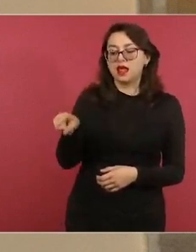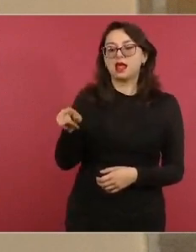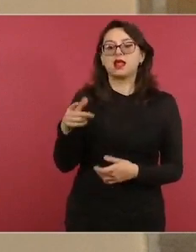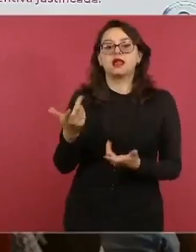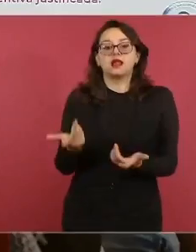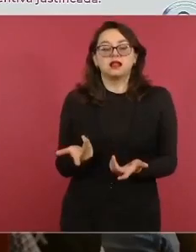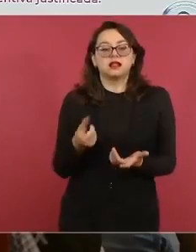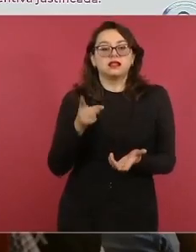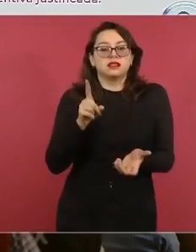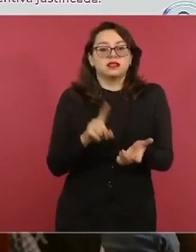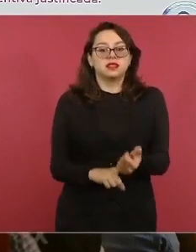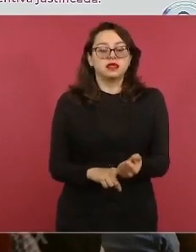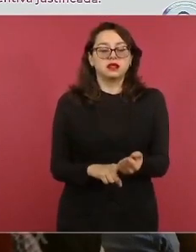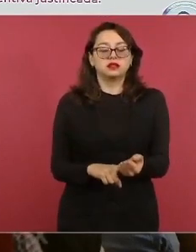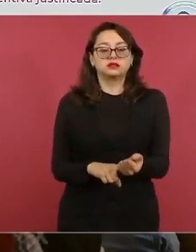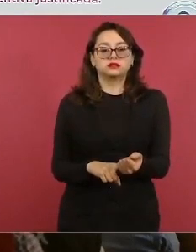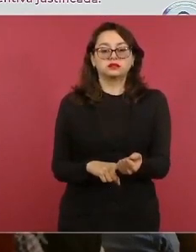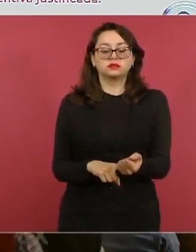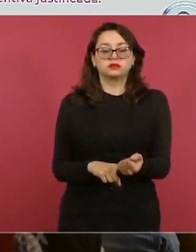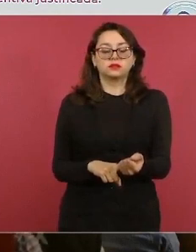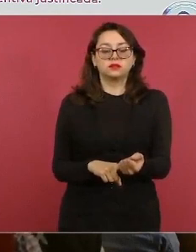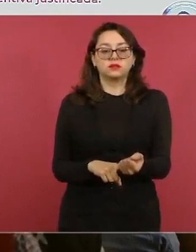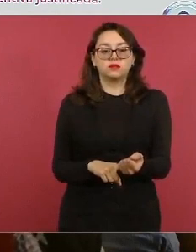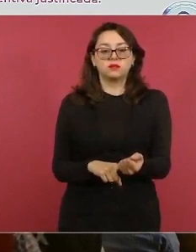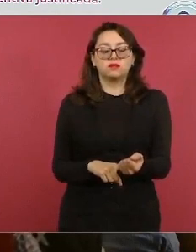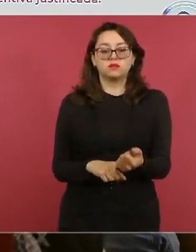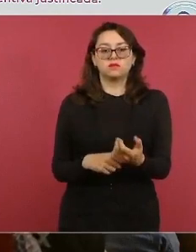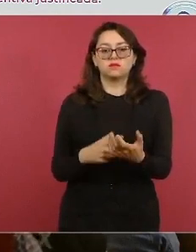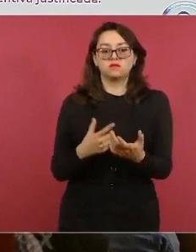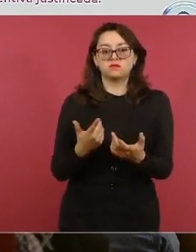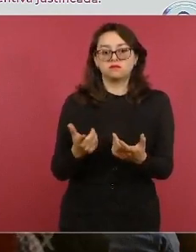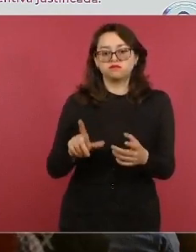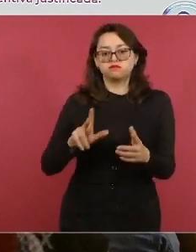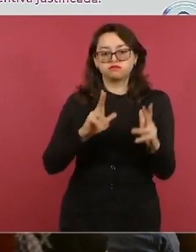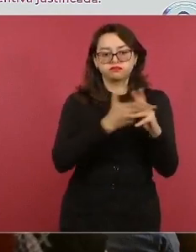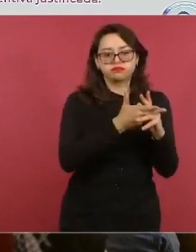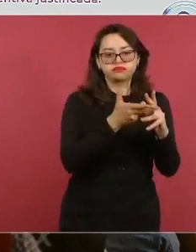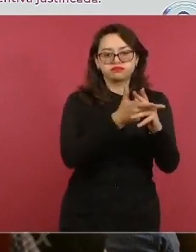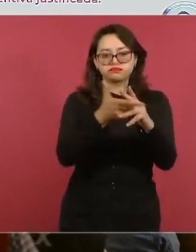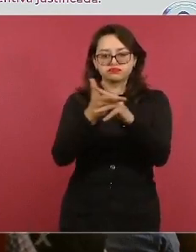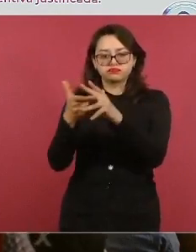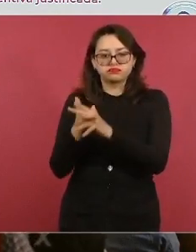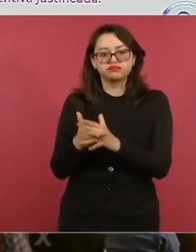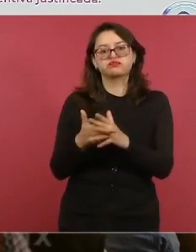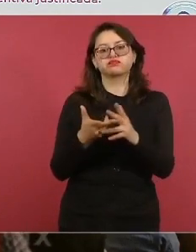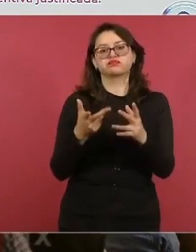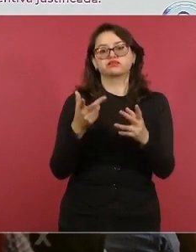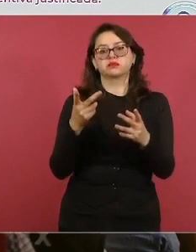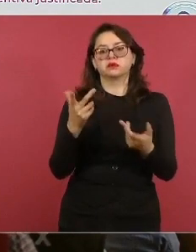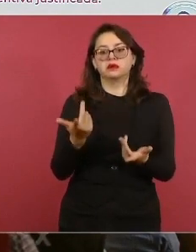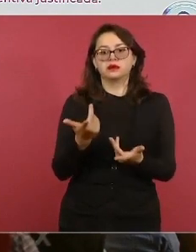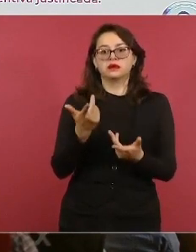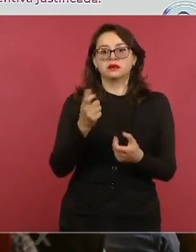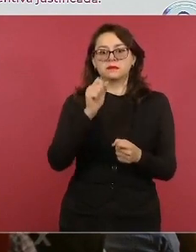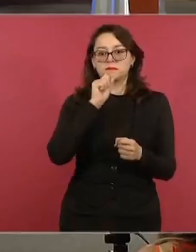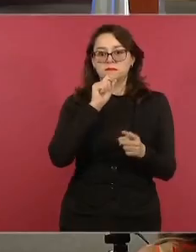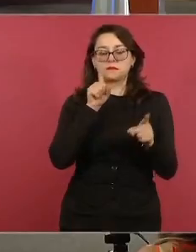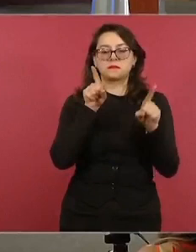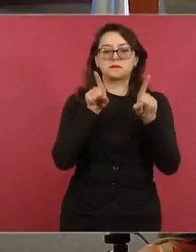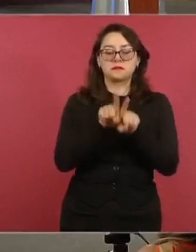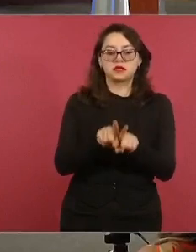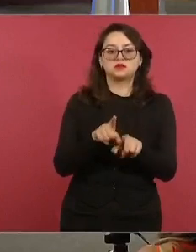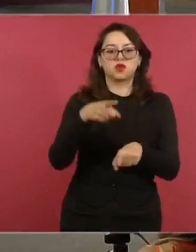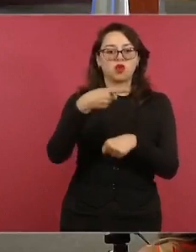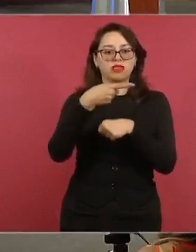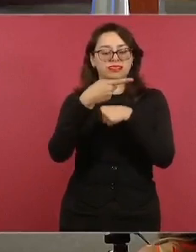su de participar y acusado de los delitos de homicidio calificado homicidio calificado en grado tentativa y daños